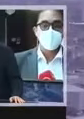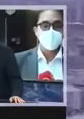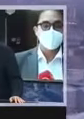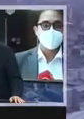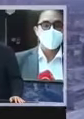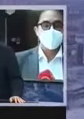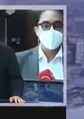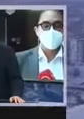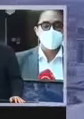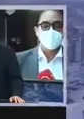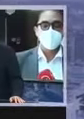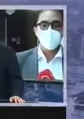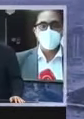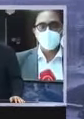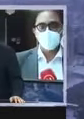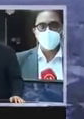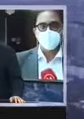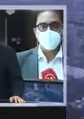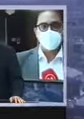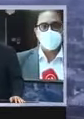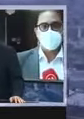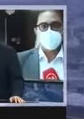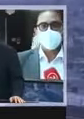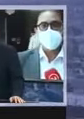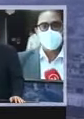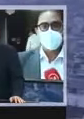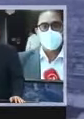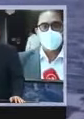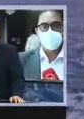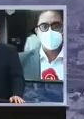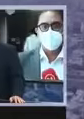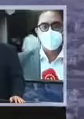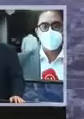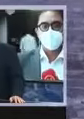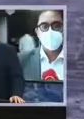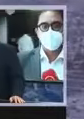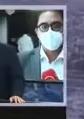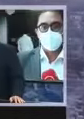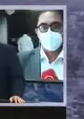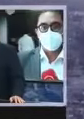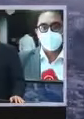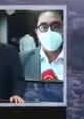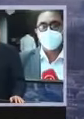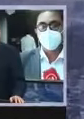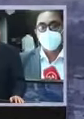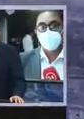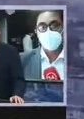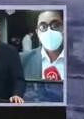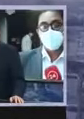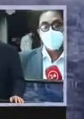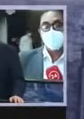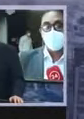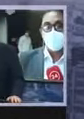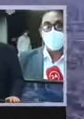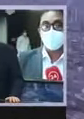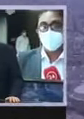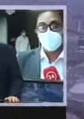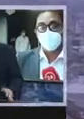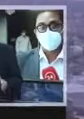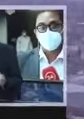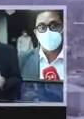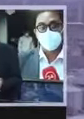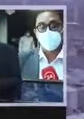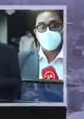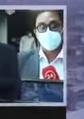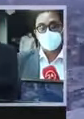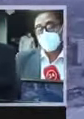de personas vacunadas durante este primer semestre. Una tarea difícil. A ver, así como el Perú es un país ancho y ajeno,